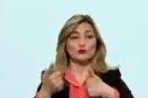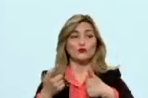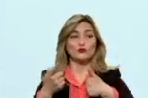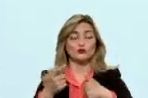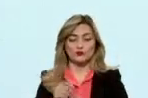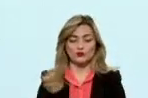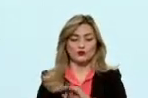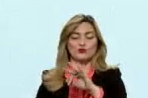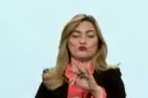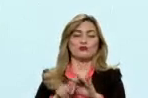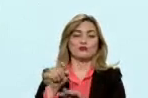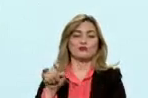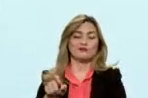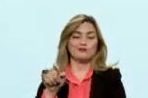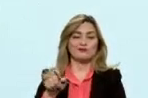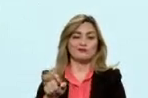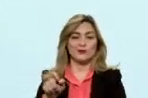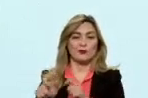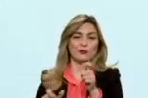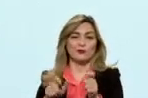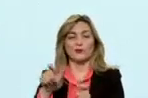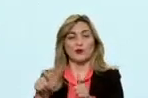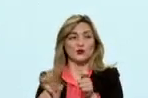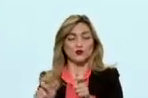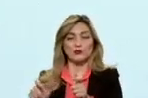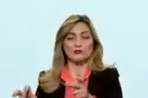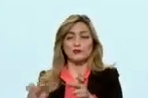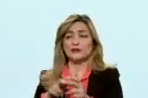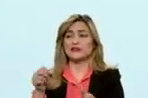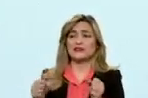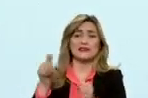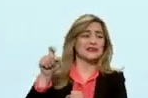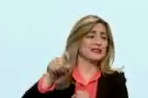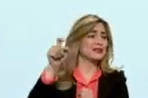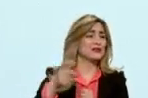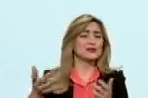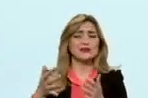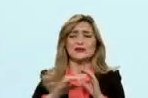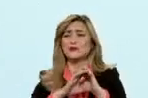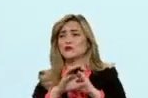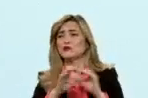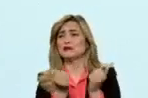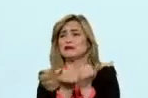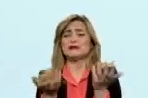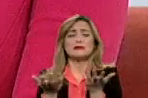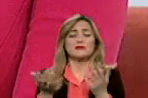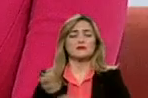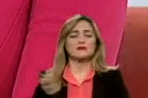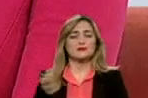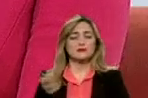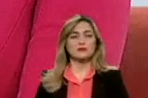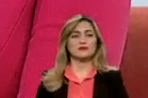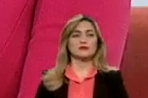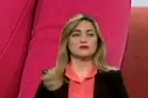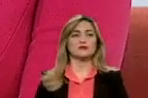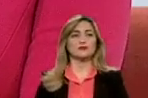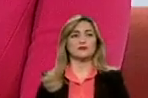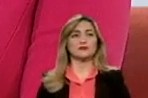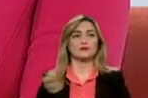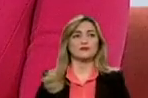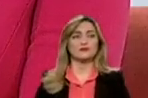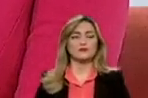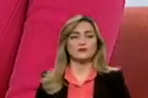suplir la necesidad de desplazamientos que las personas pueden tener durante esta época de reactivación. Una alternativa que, como usted menciona,